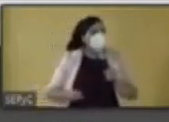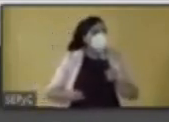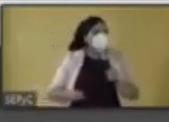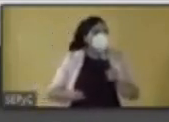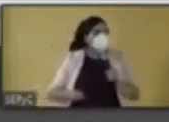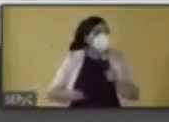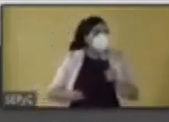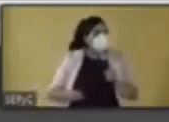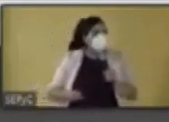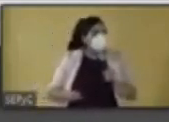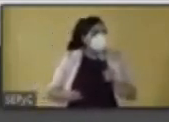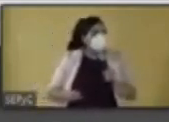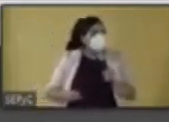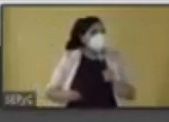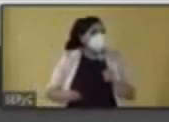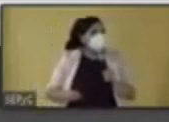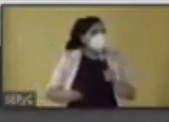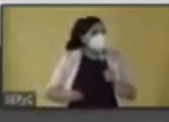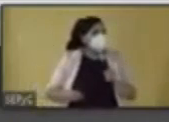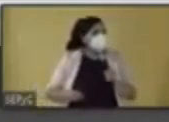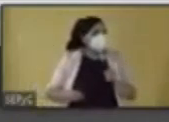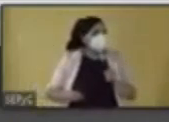ente público.